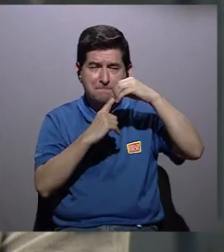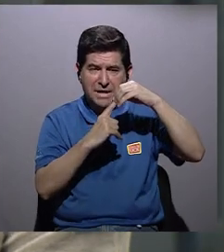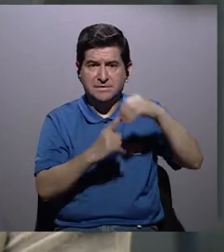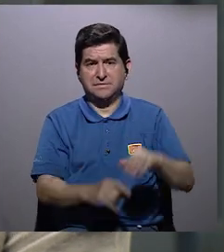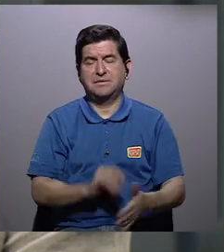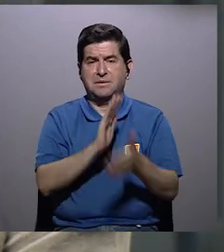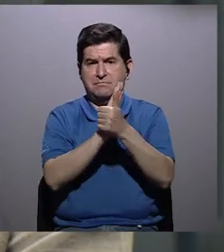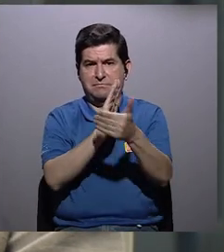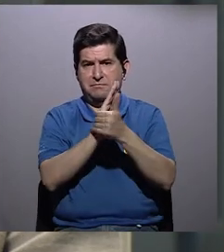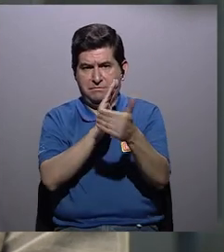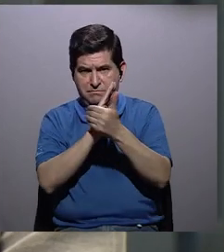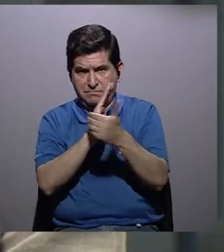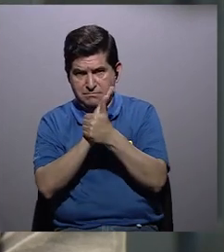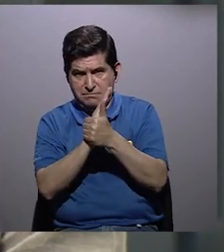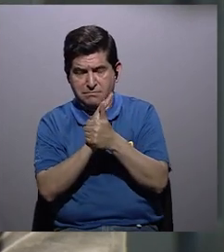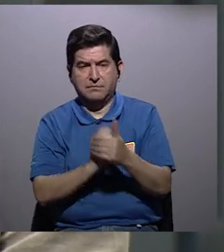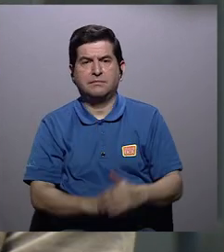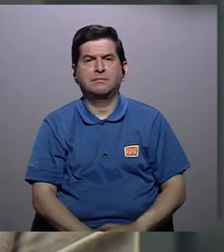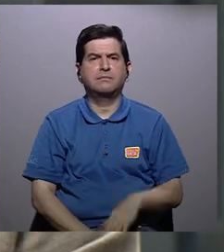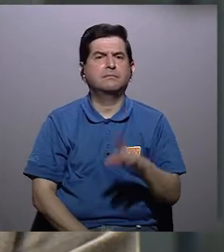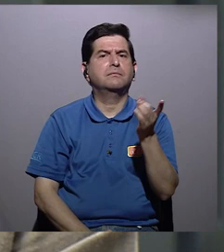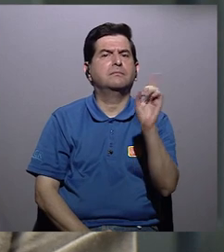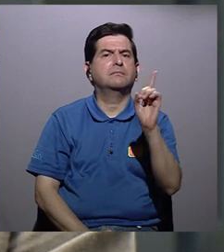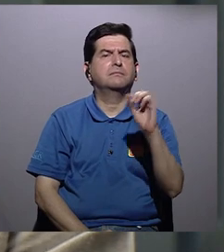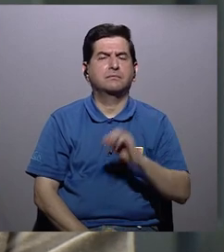las principales habilidades están en